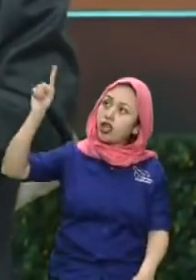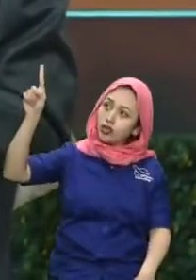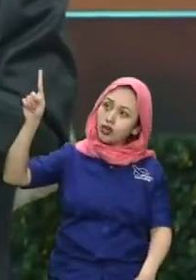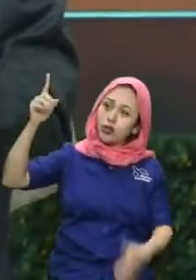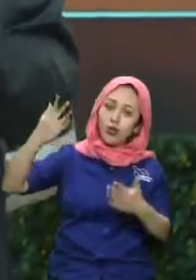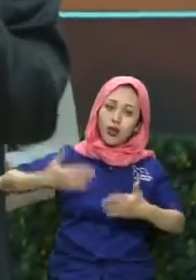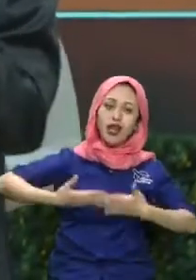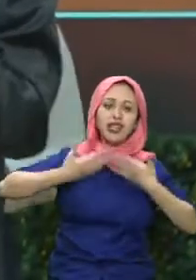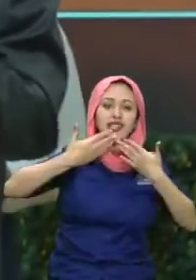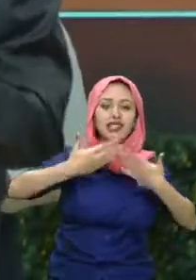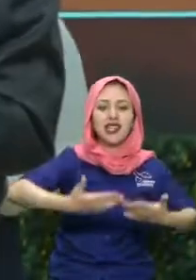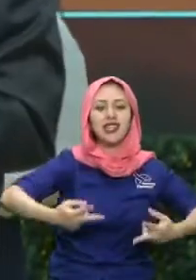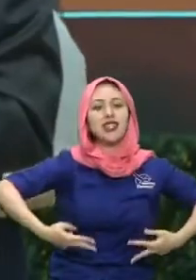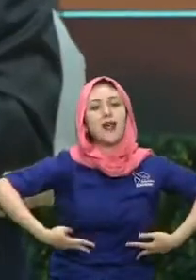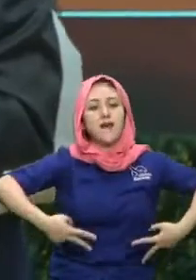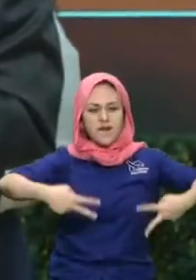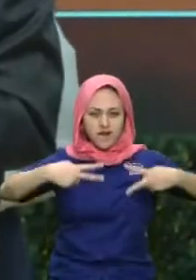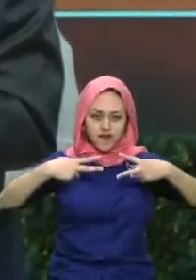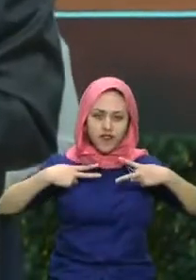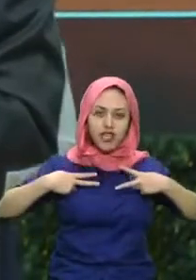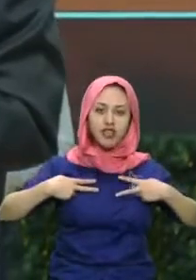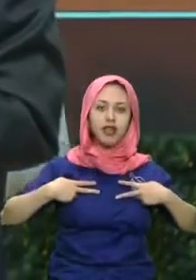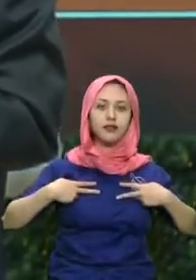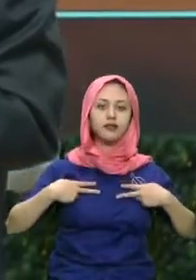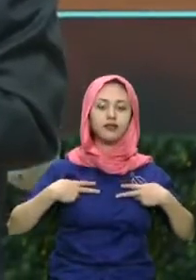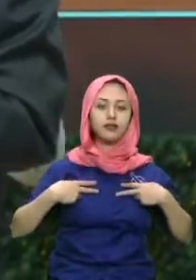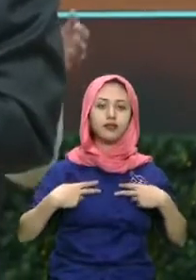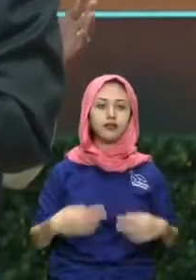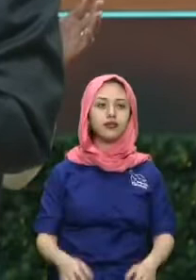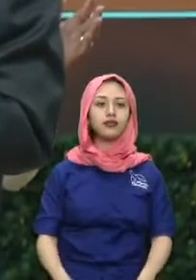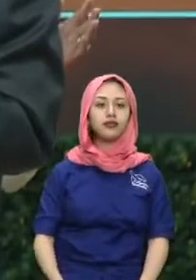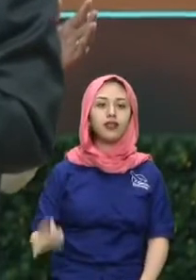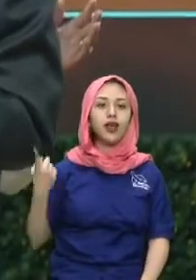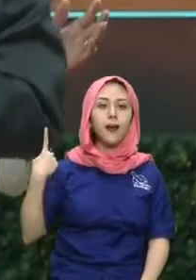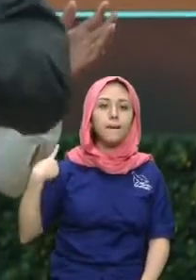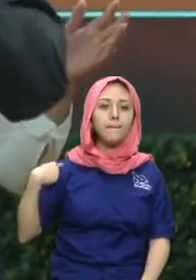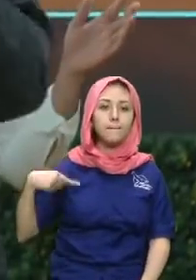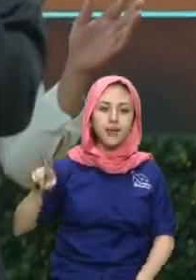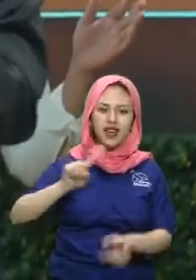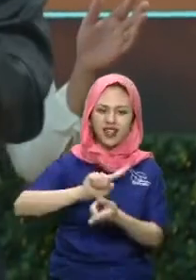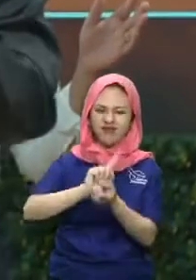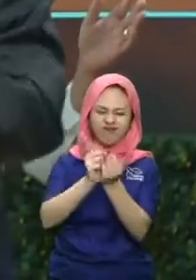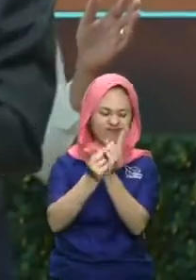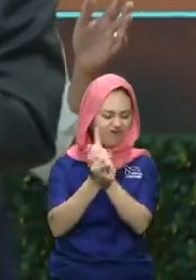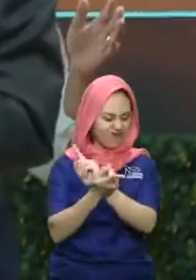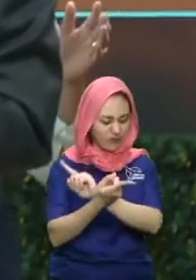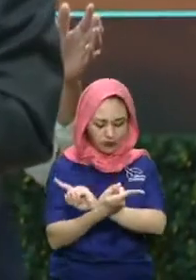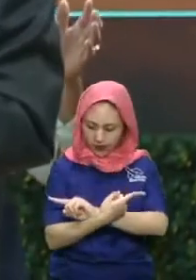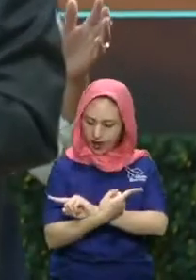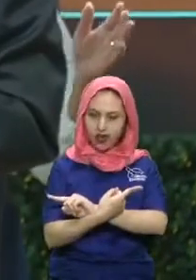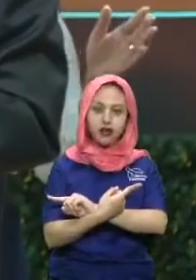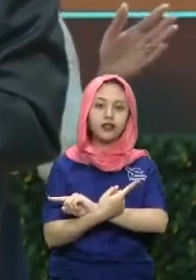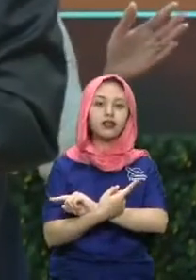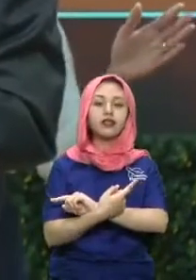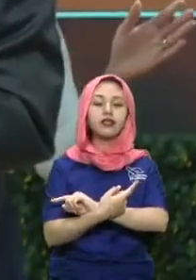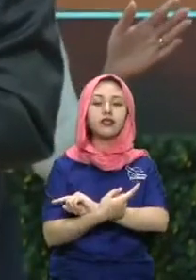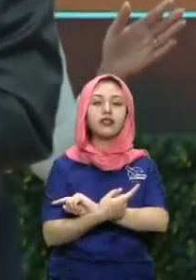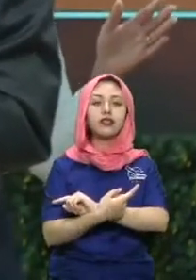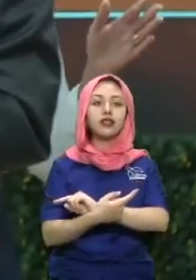espíritu para que ellos tengan un nuevo nacimiento. Y Señor, la consecuencia de ese nuevo